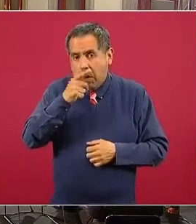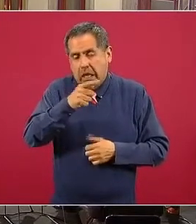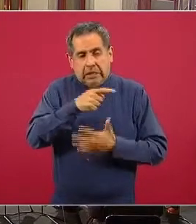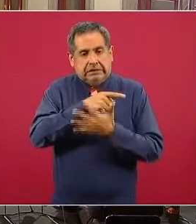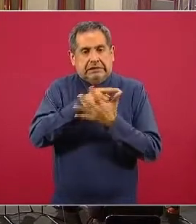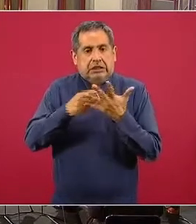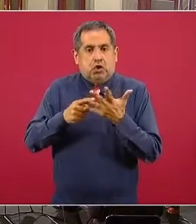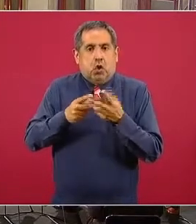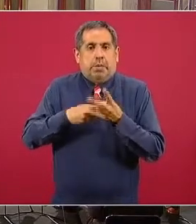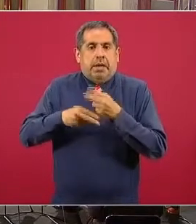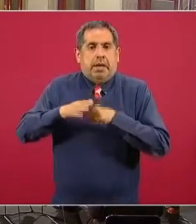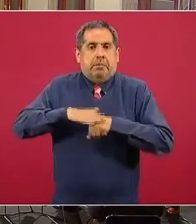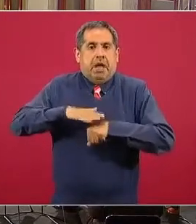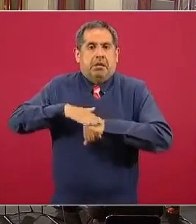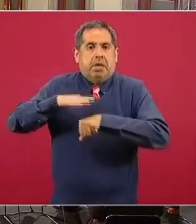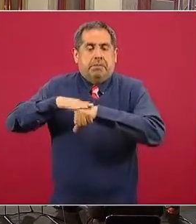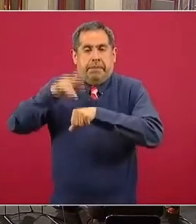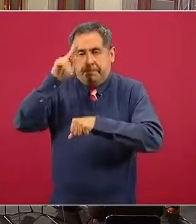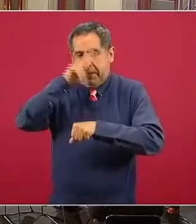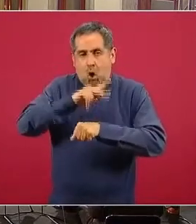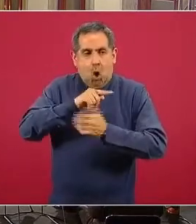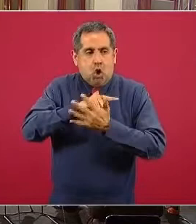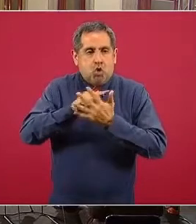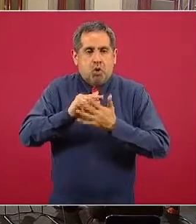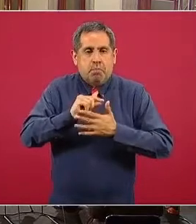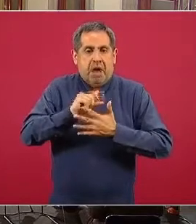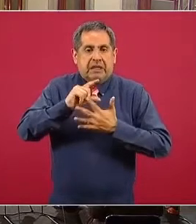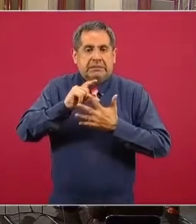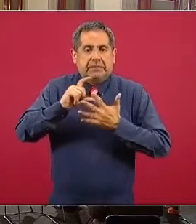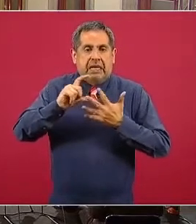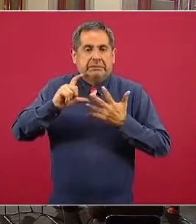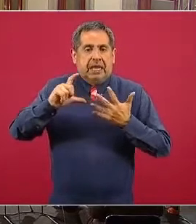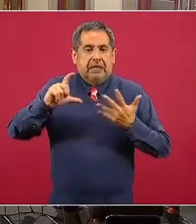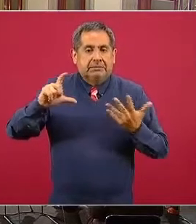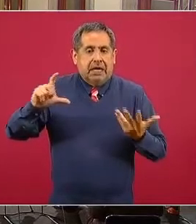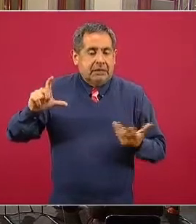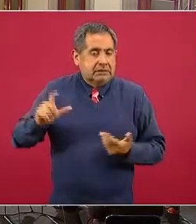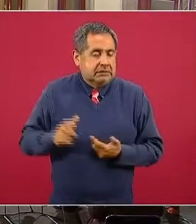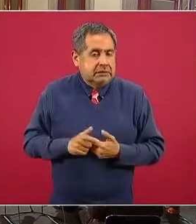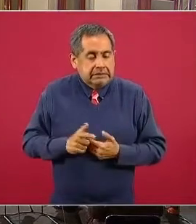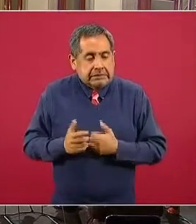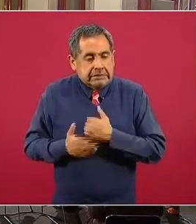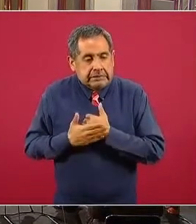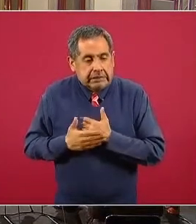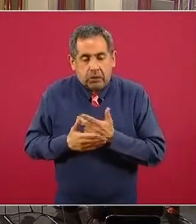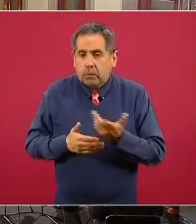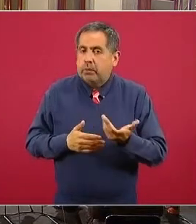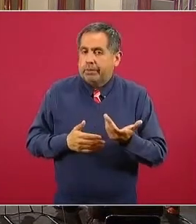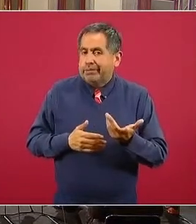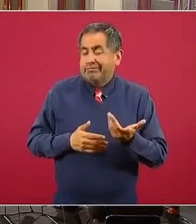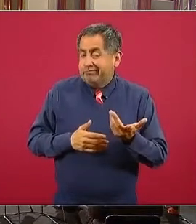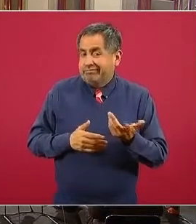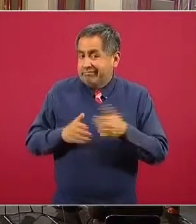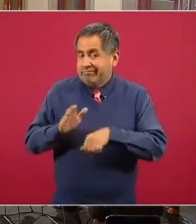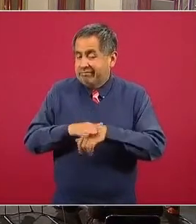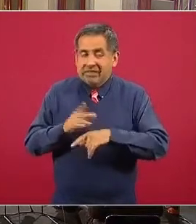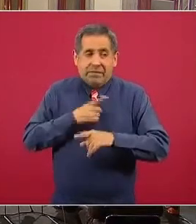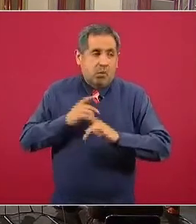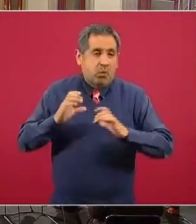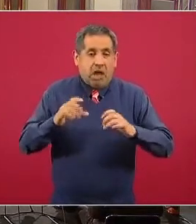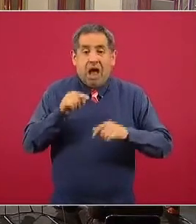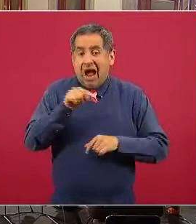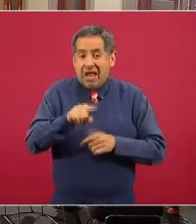5 indicadores con incrementos importantes o con señales que en su momento están diciéndonos que